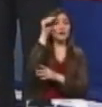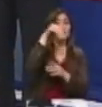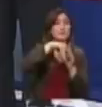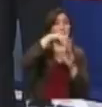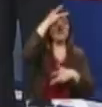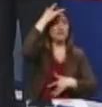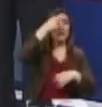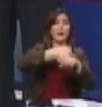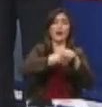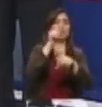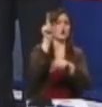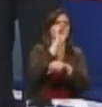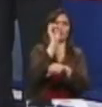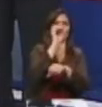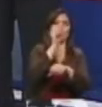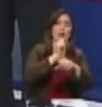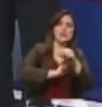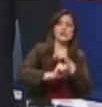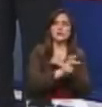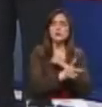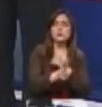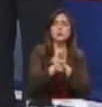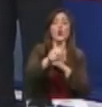momento se disponía a atender otra emergencia.